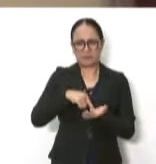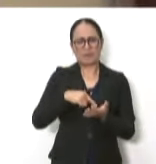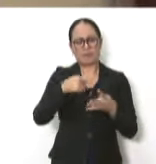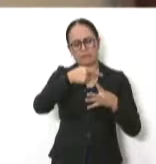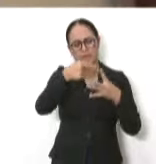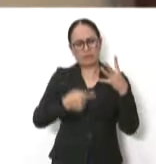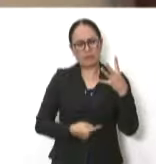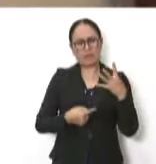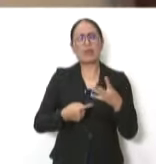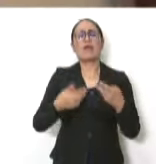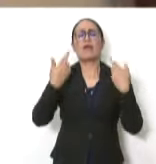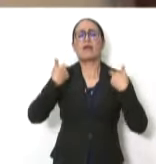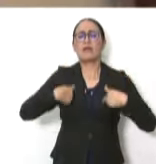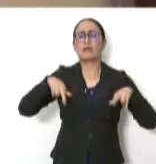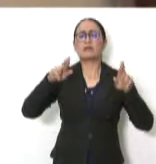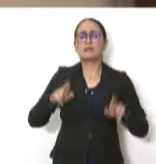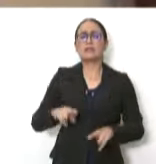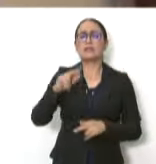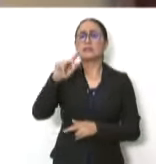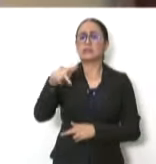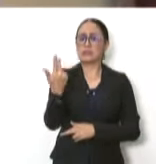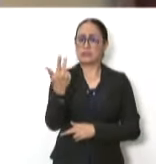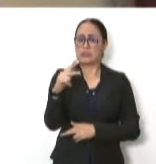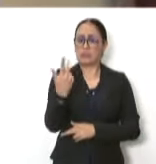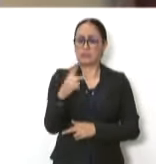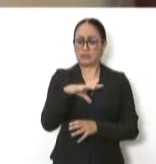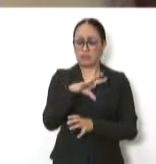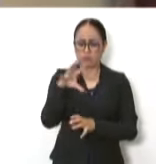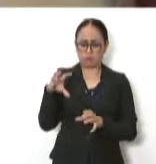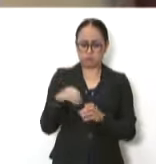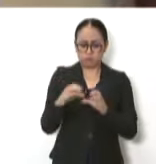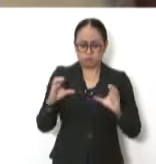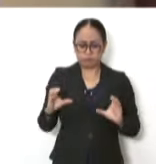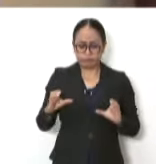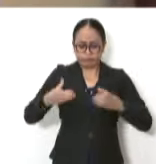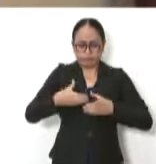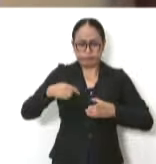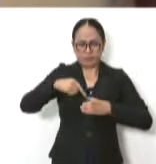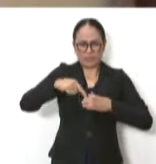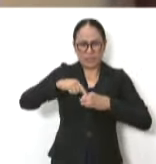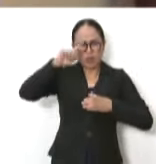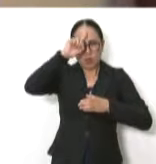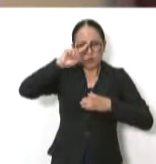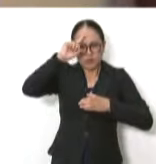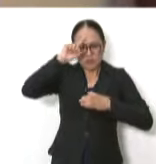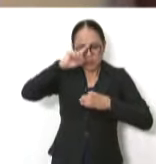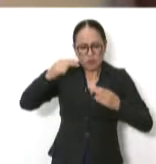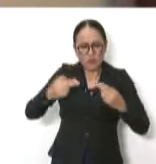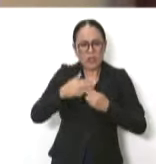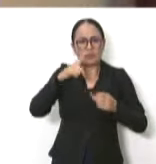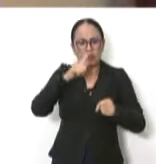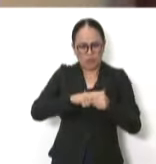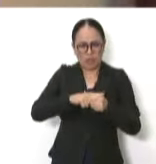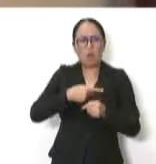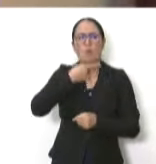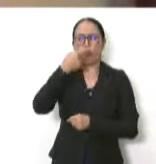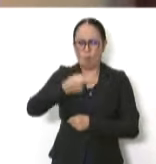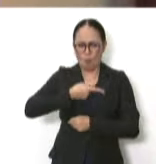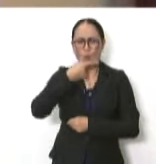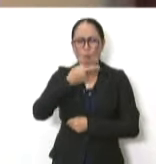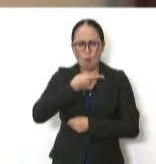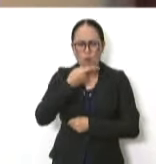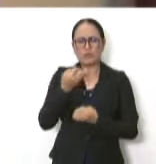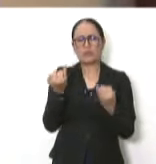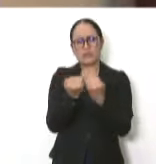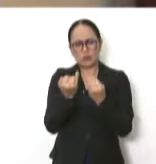13 representantes quienes integran el Consejo Nacional con voz y con voto. Es